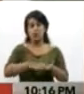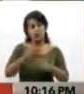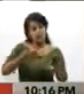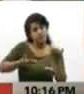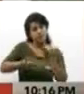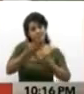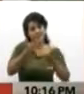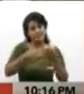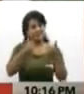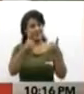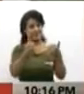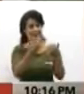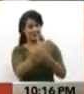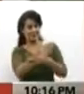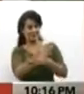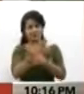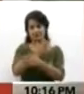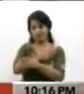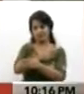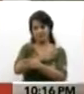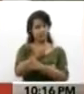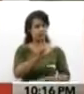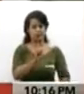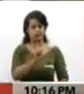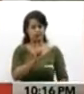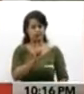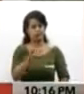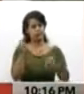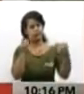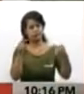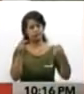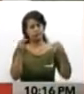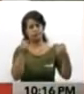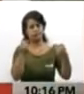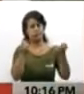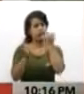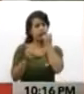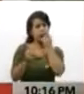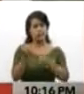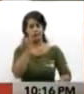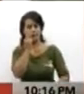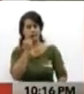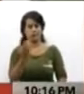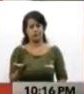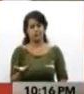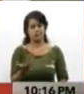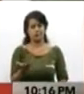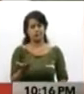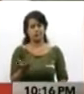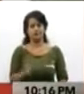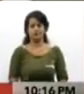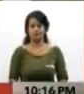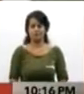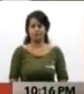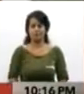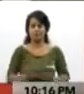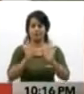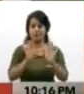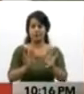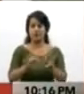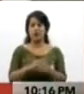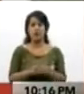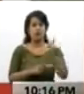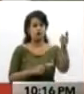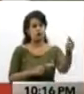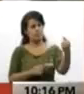lugar de ser de congratulaciones, sea por el contrario de quejas. En cuanto al daño de los neutrales que